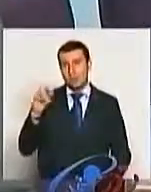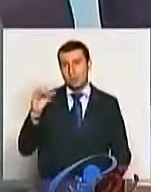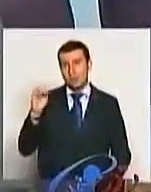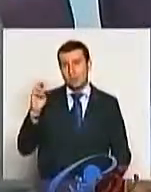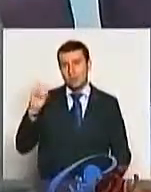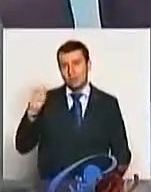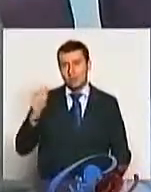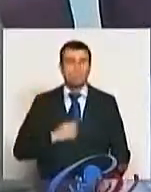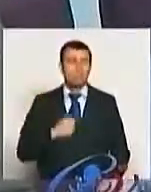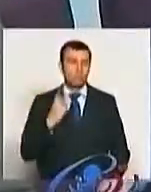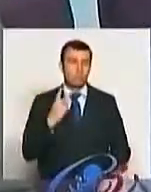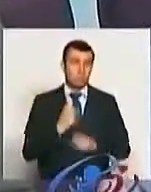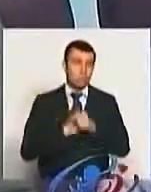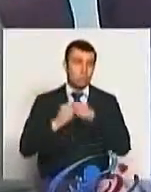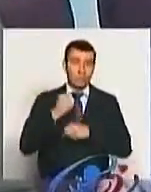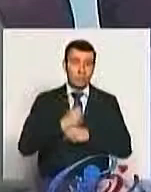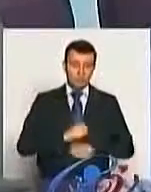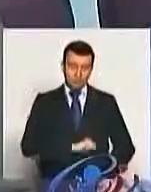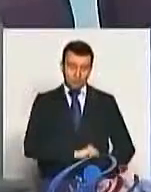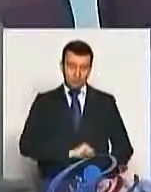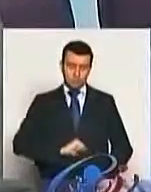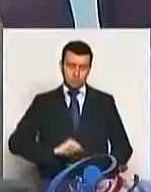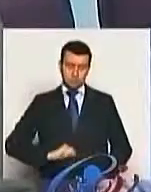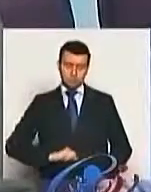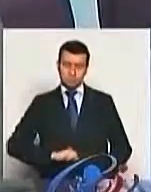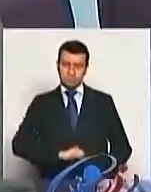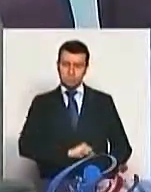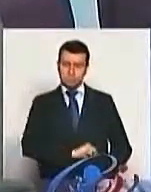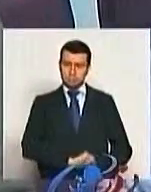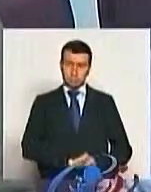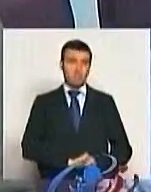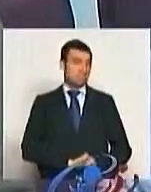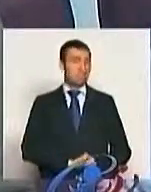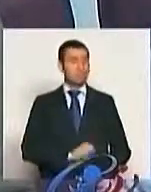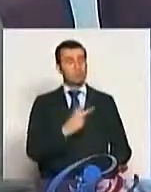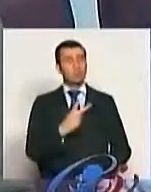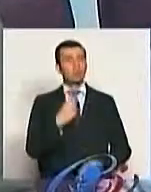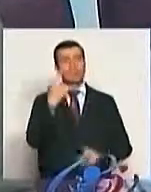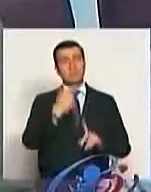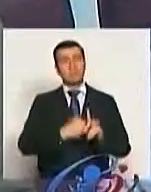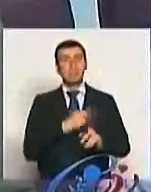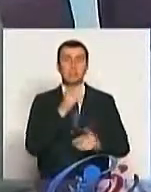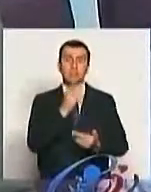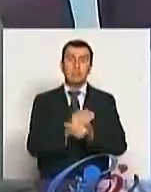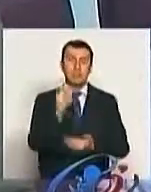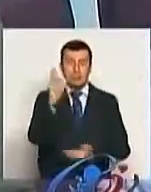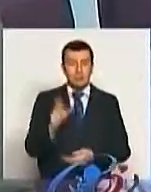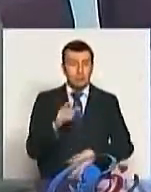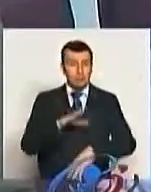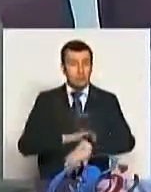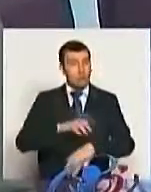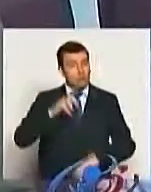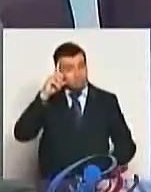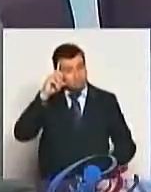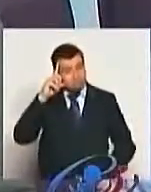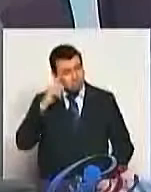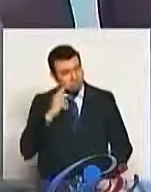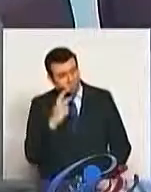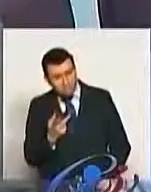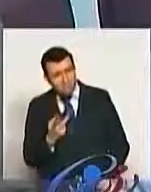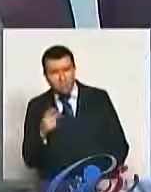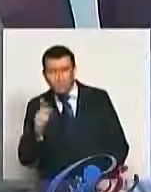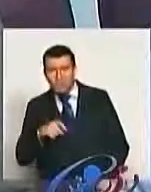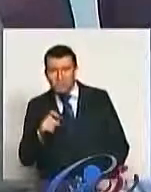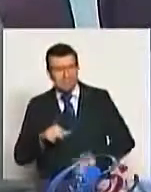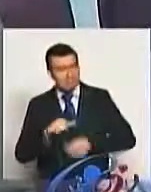con ecografía transvaginal. Luego, a los 2 meses, la vio el ginecólogo de la EPS y le dijo que no le requería de